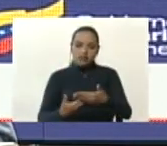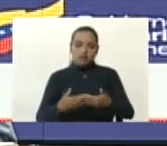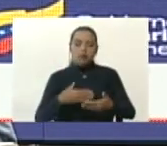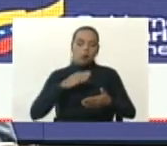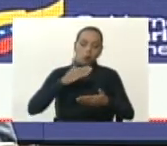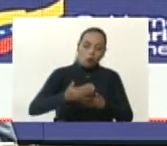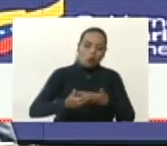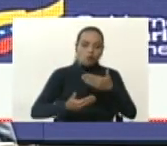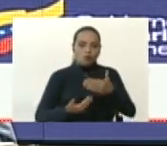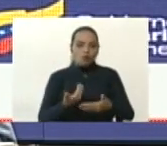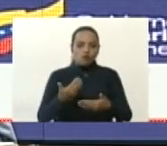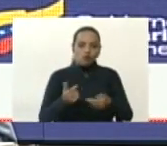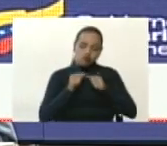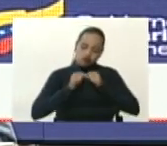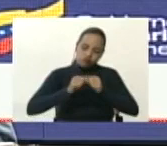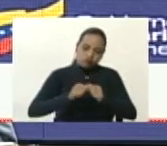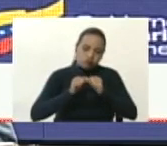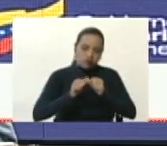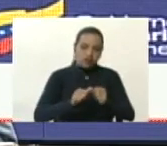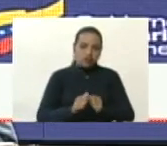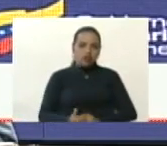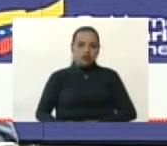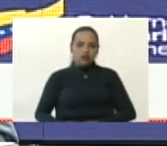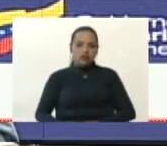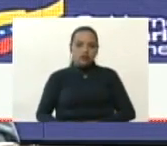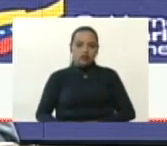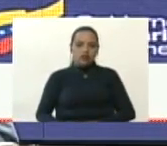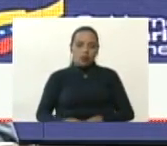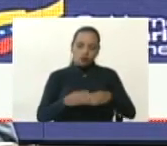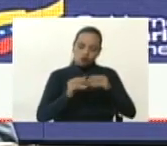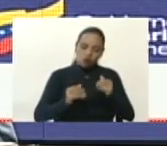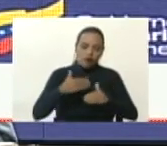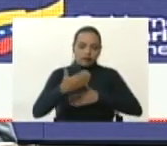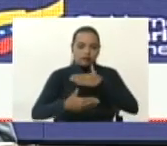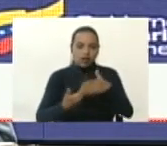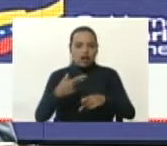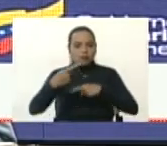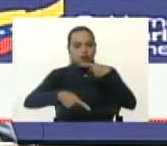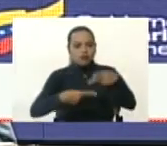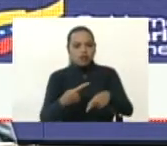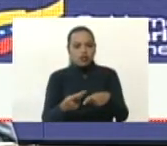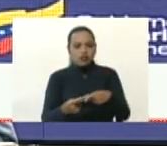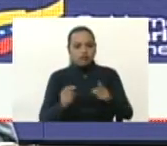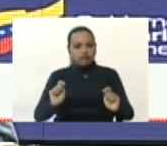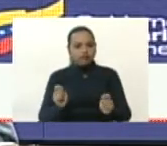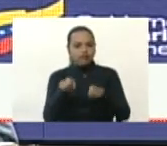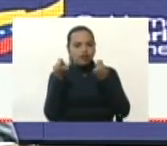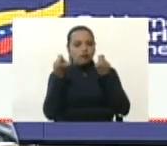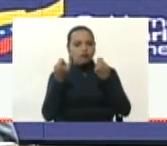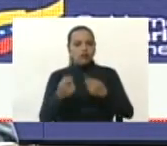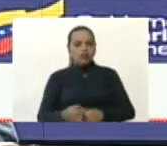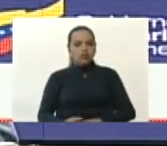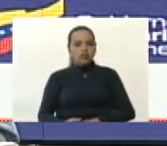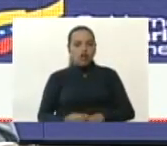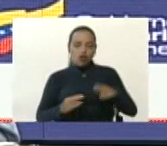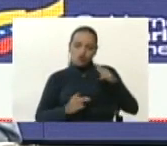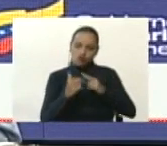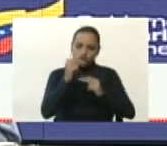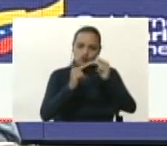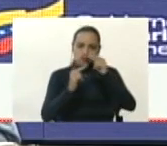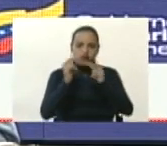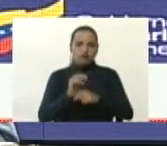progresivos, sostenidos, paulatinos en los procesos de recuperación,